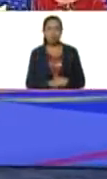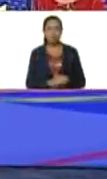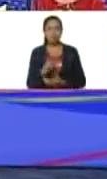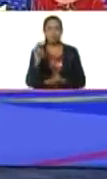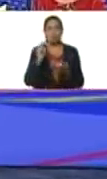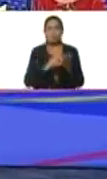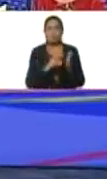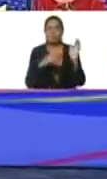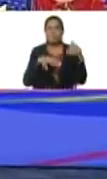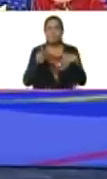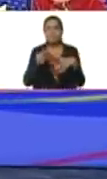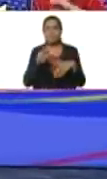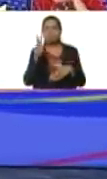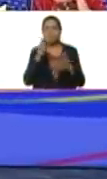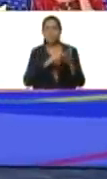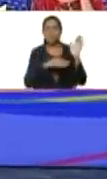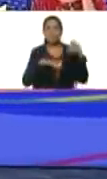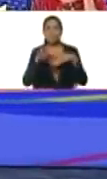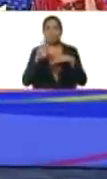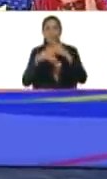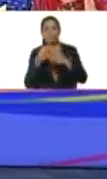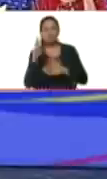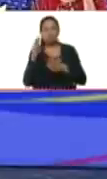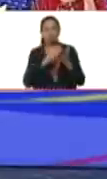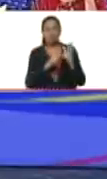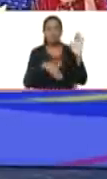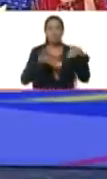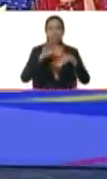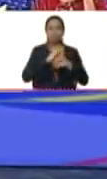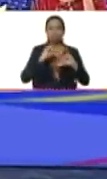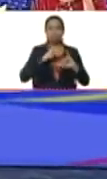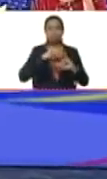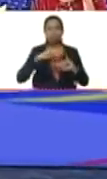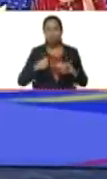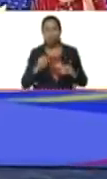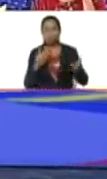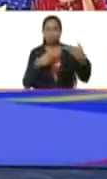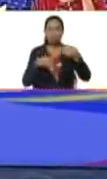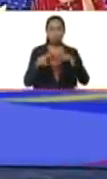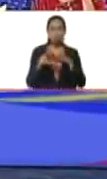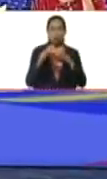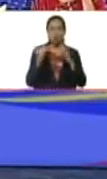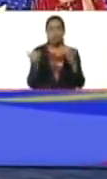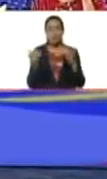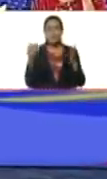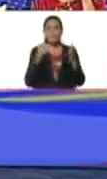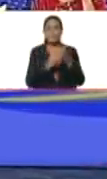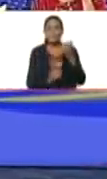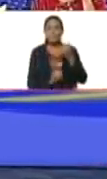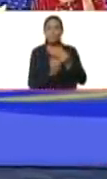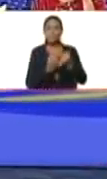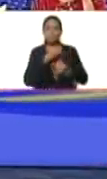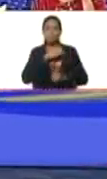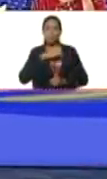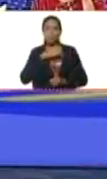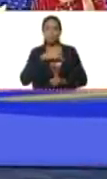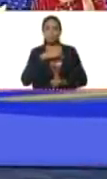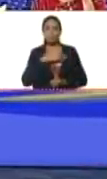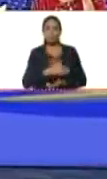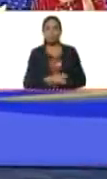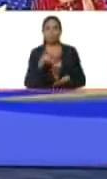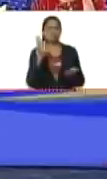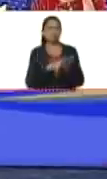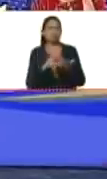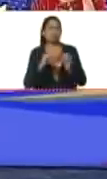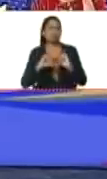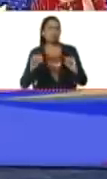2013, 2014, hasta el 2015, miren que vamos a construir 1000 bases de misiones. ¿Cuánto cuesta?